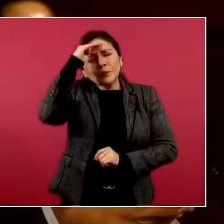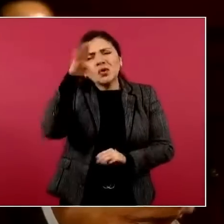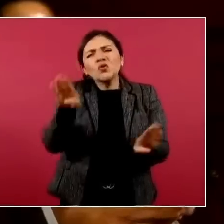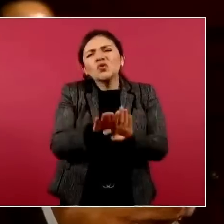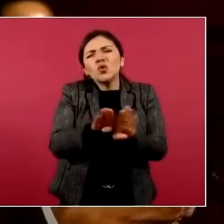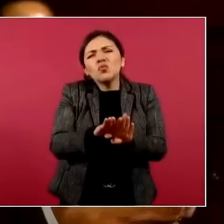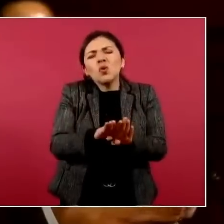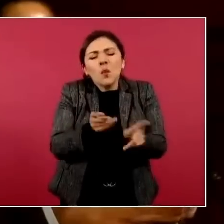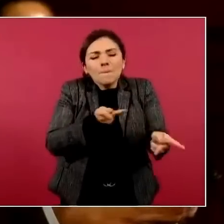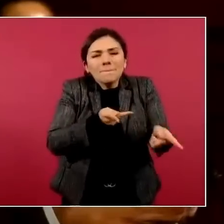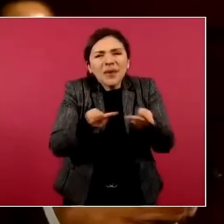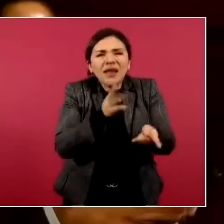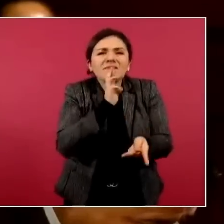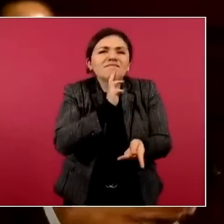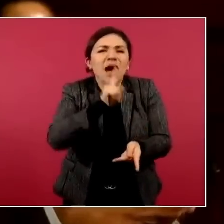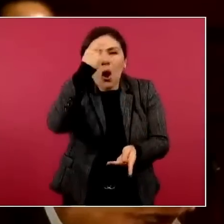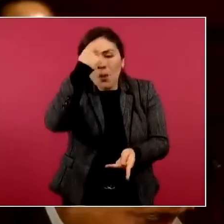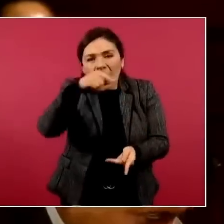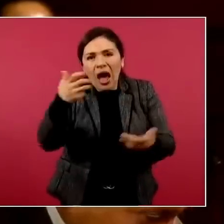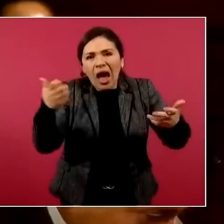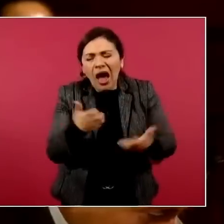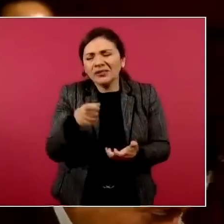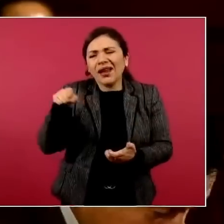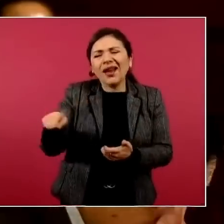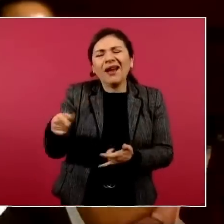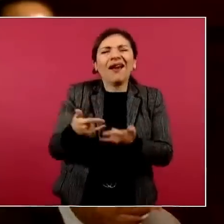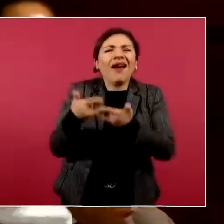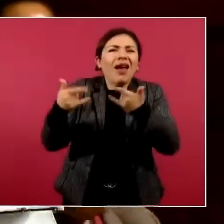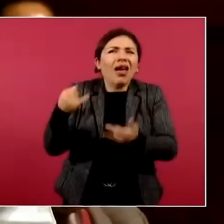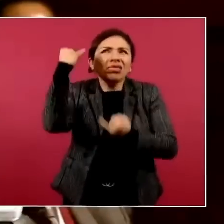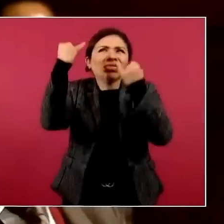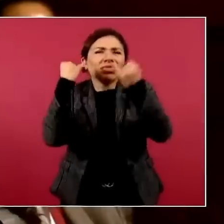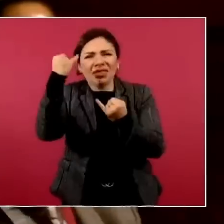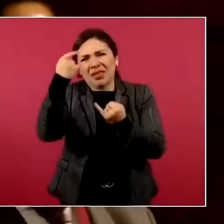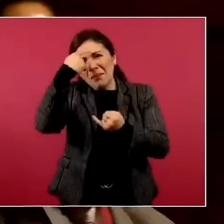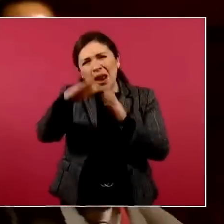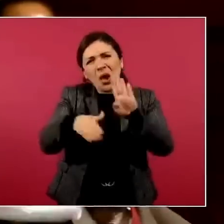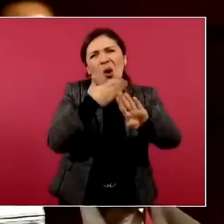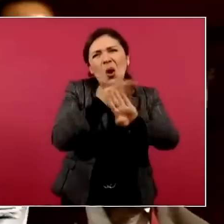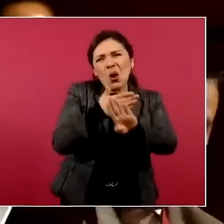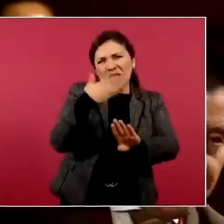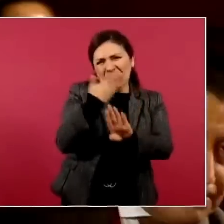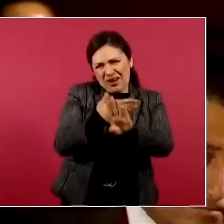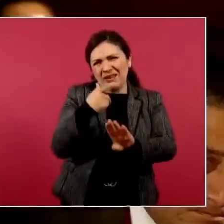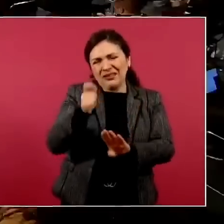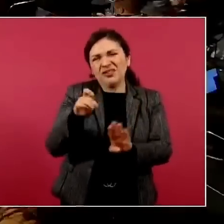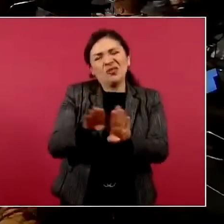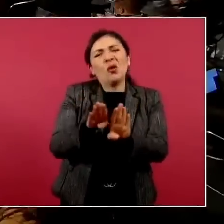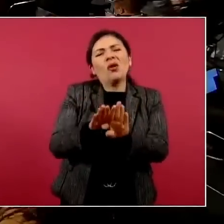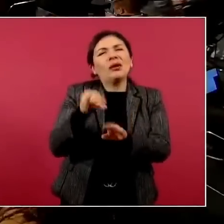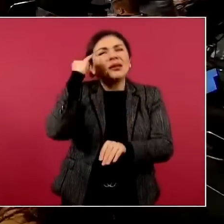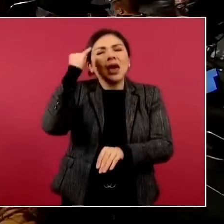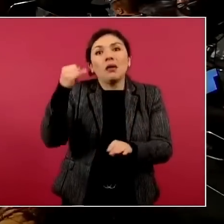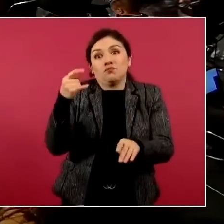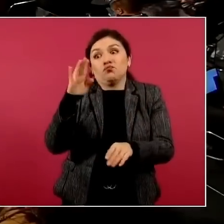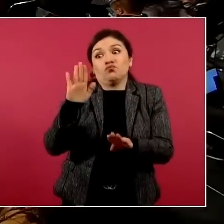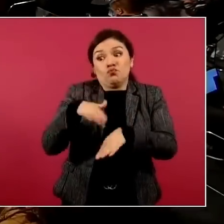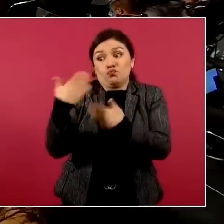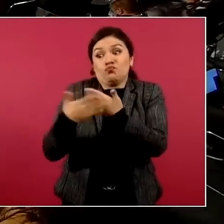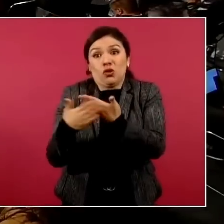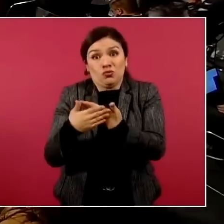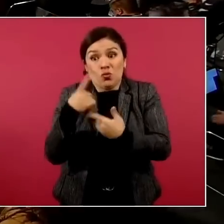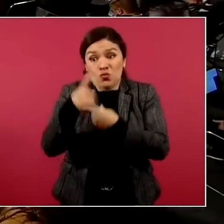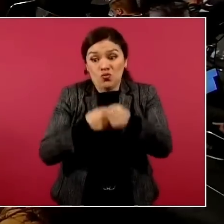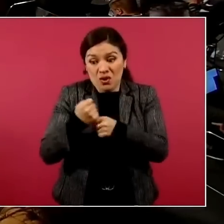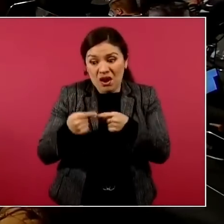presidente, para enfrentar este tipo de narrativas de la derecha, de la ultraderecha incluso, porque se viene fuerte este